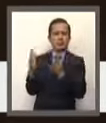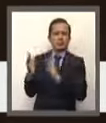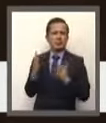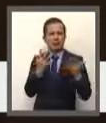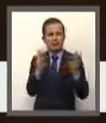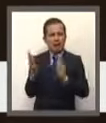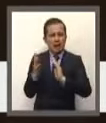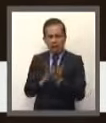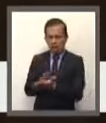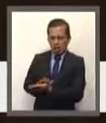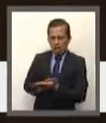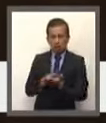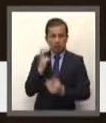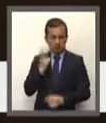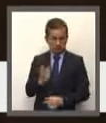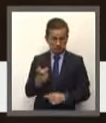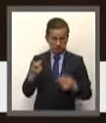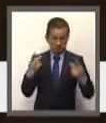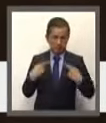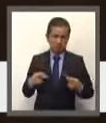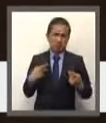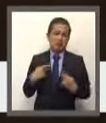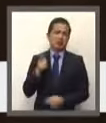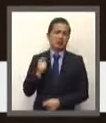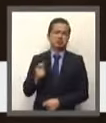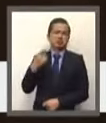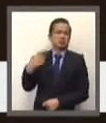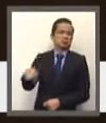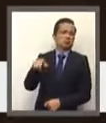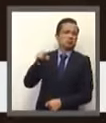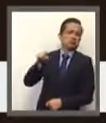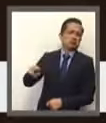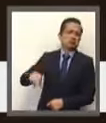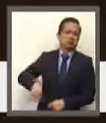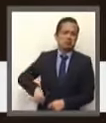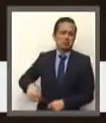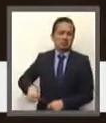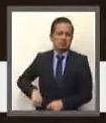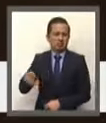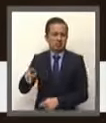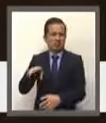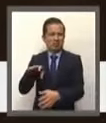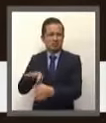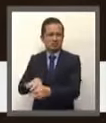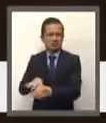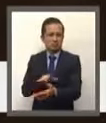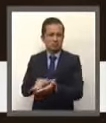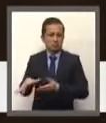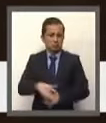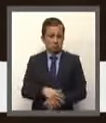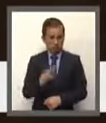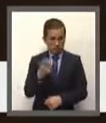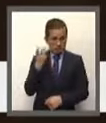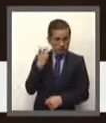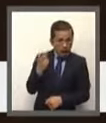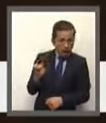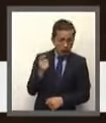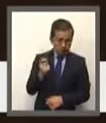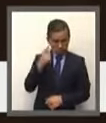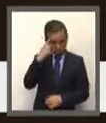que ciertamente son voceros de intereses económicos y políticos, pero que no fueron electos